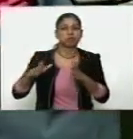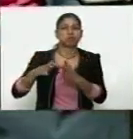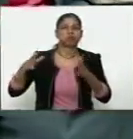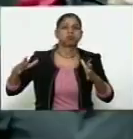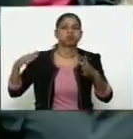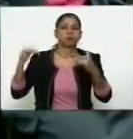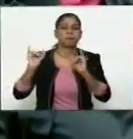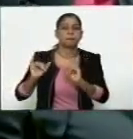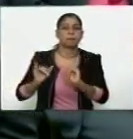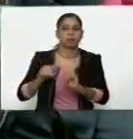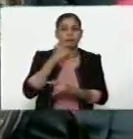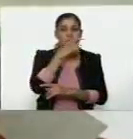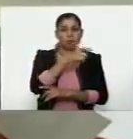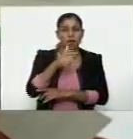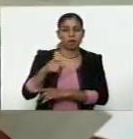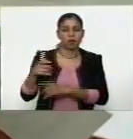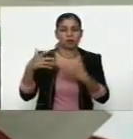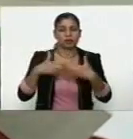su propio pueblo.